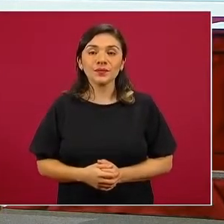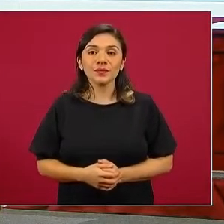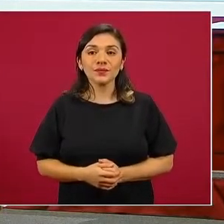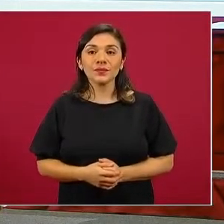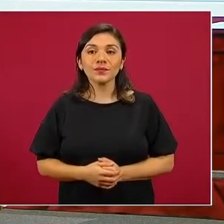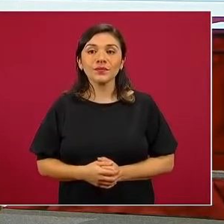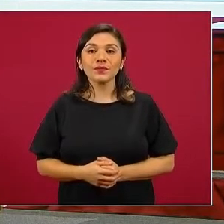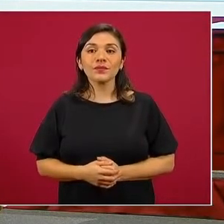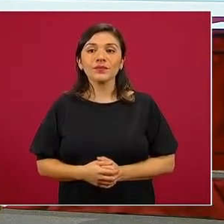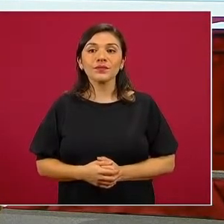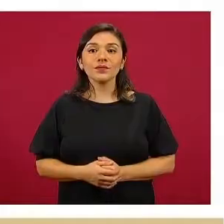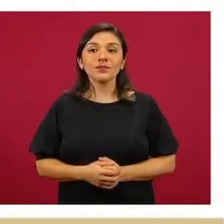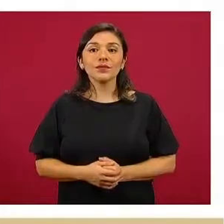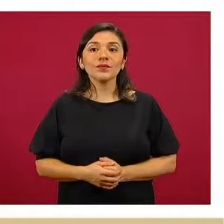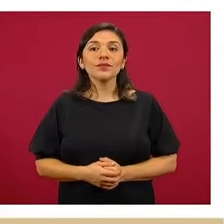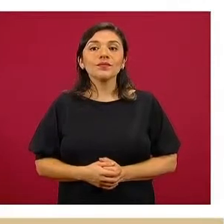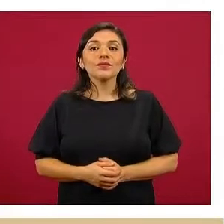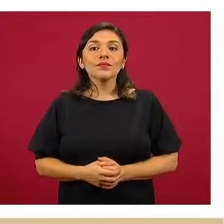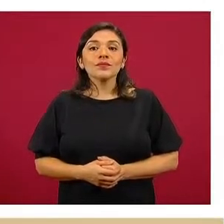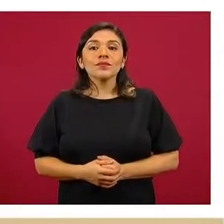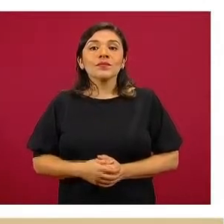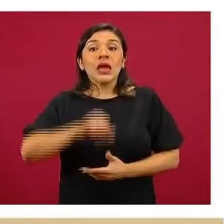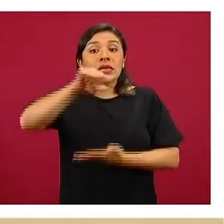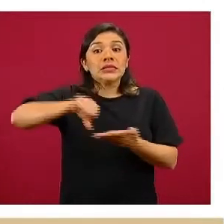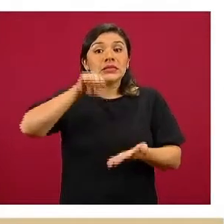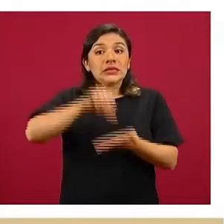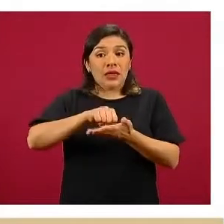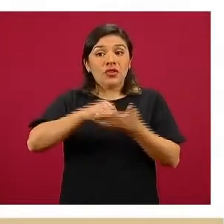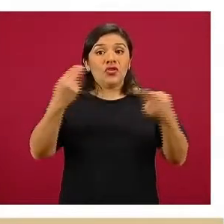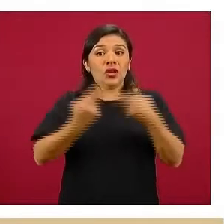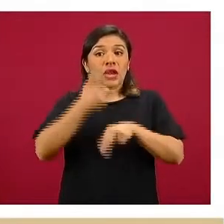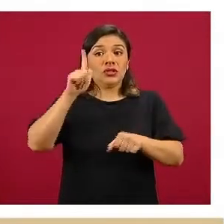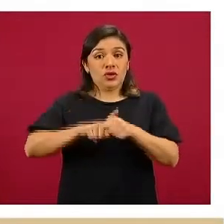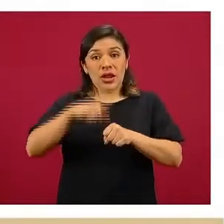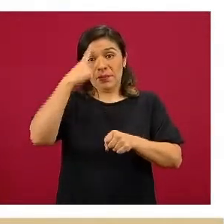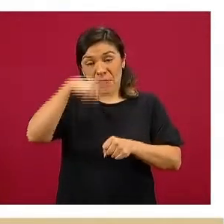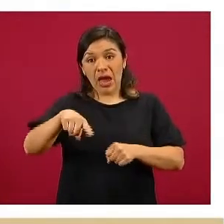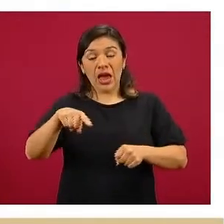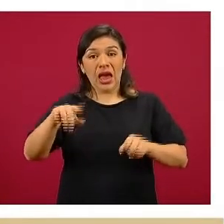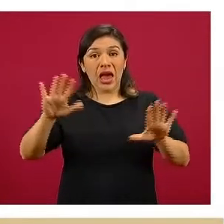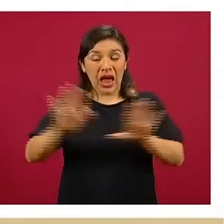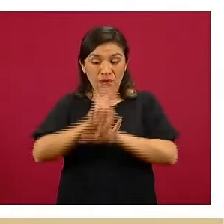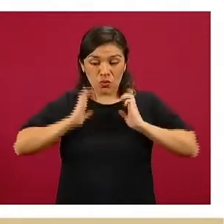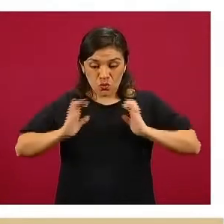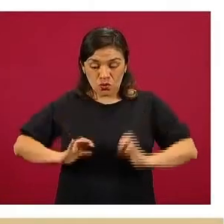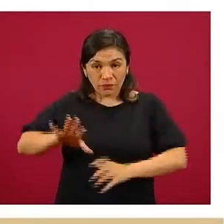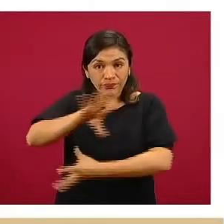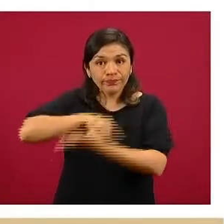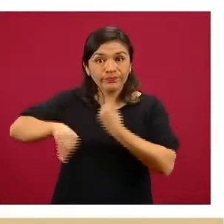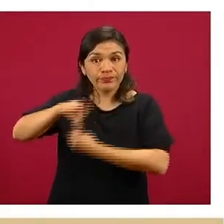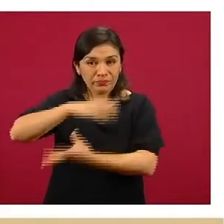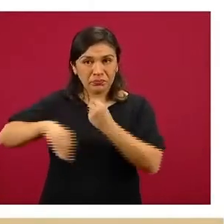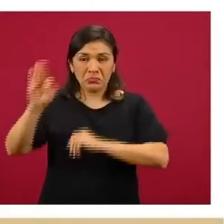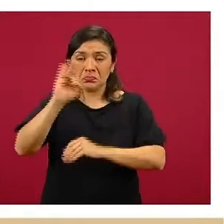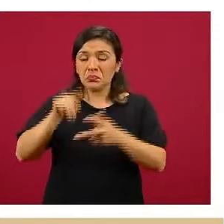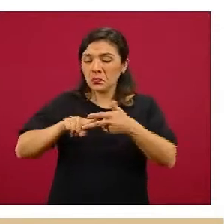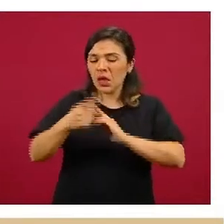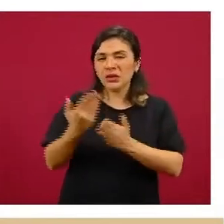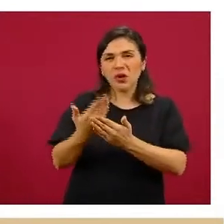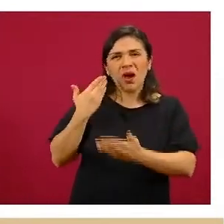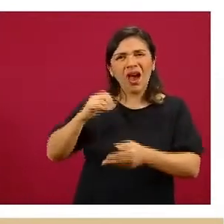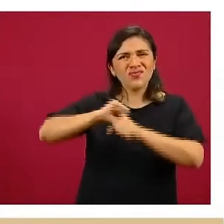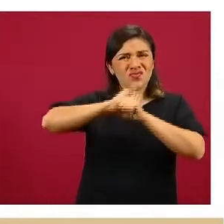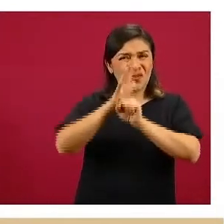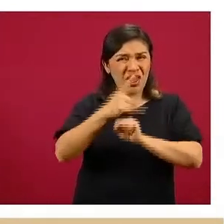El Centro Nacional de Trasplantes, desde que inició la contingencia y todo este problema que hemos